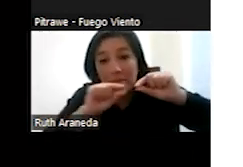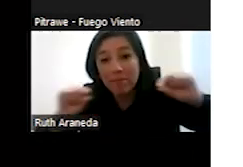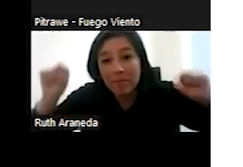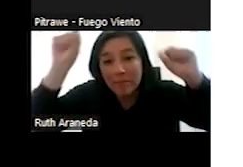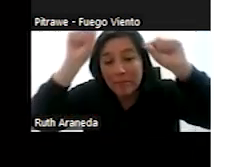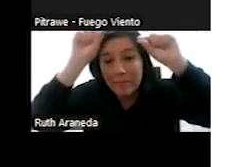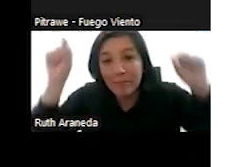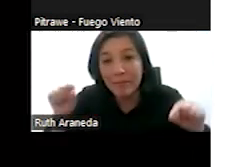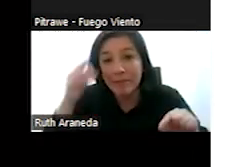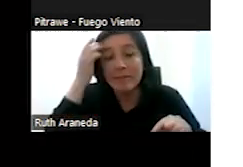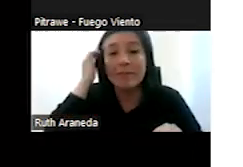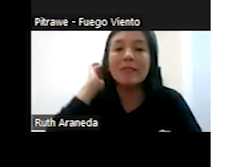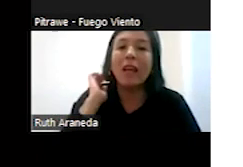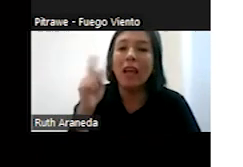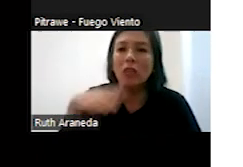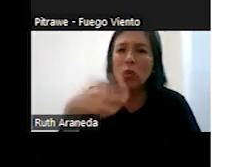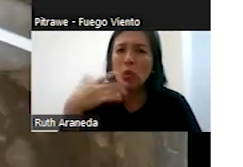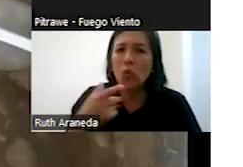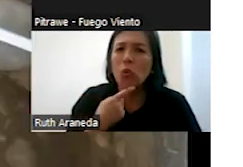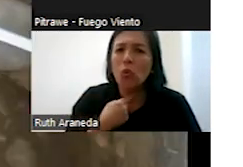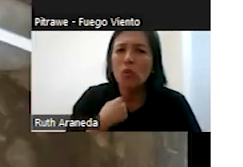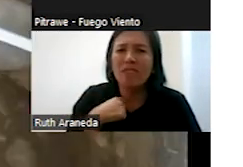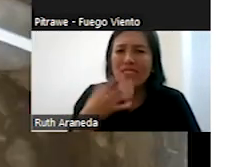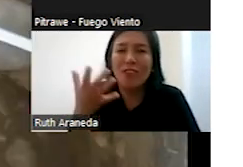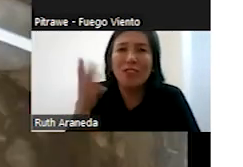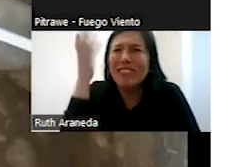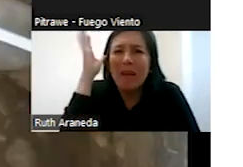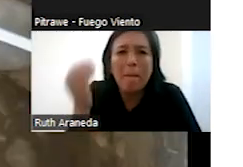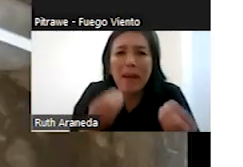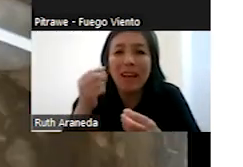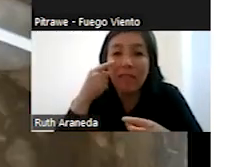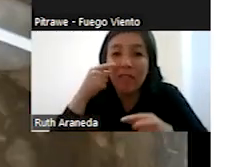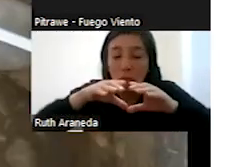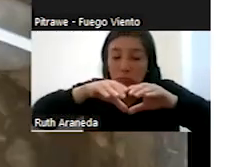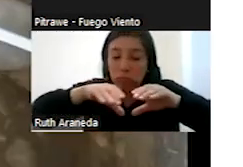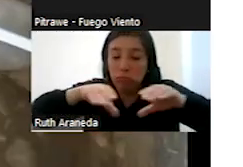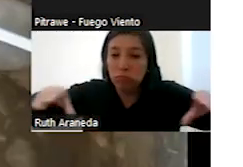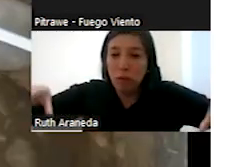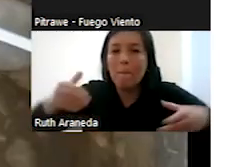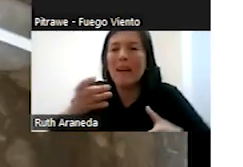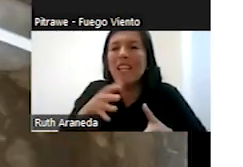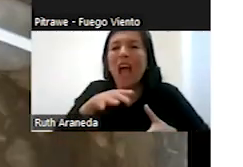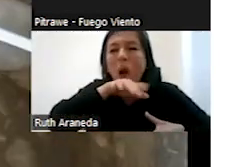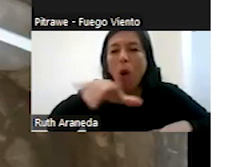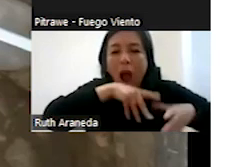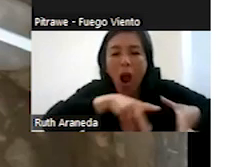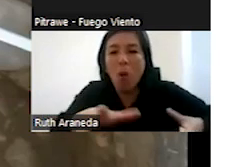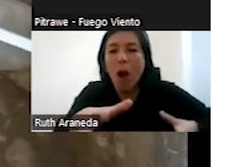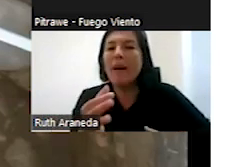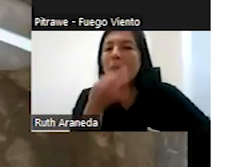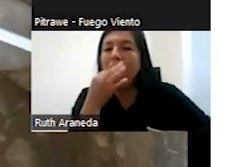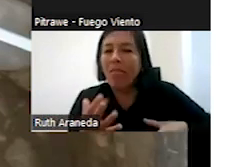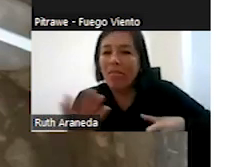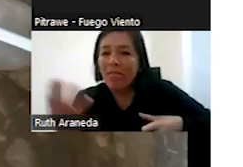el fondo, era algo extraordinario, que todavía no sabemos qué era. Son estos canales, que parecen canales de regadío, pero no están en un contexto